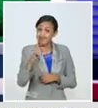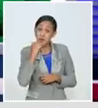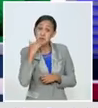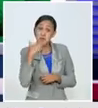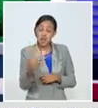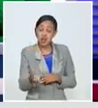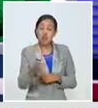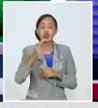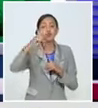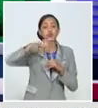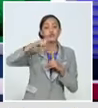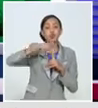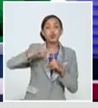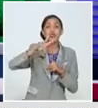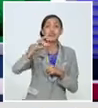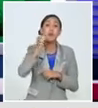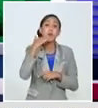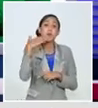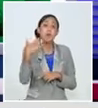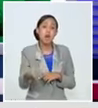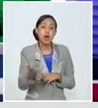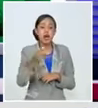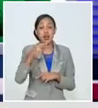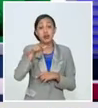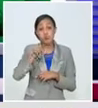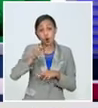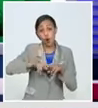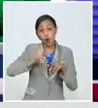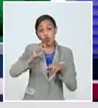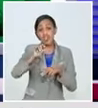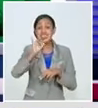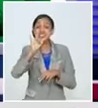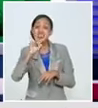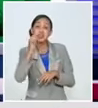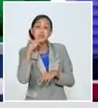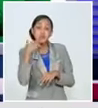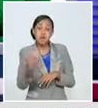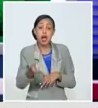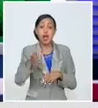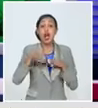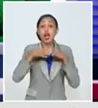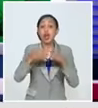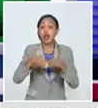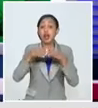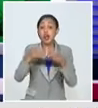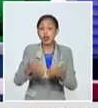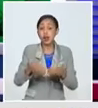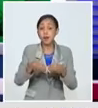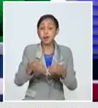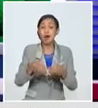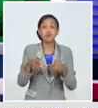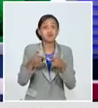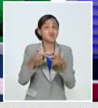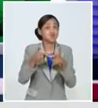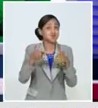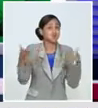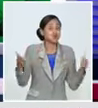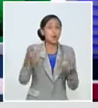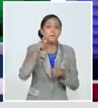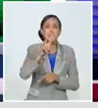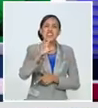más. Holguín, 7 más. Granma, un incremento importante, 28